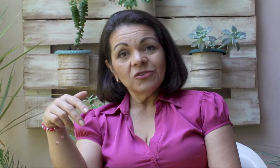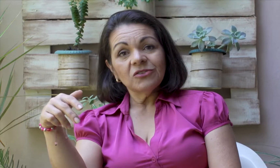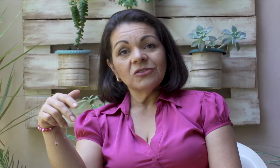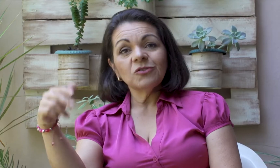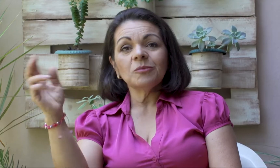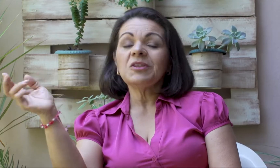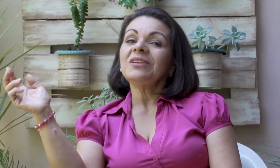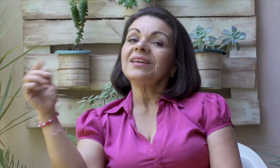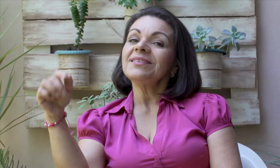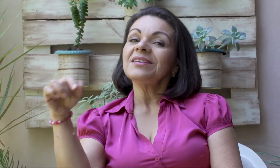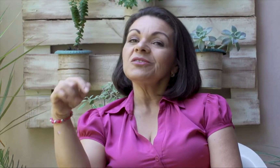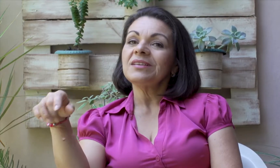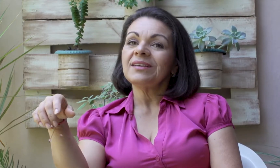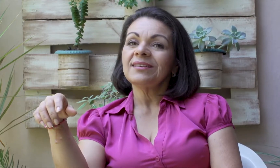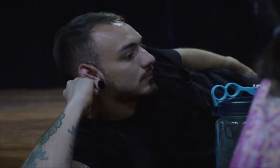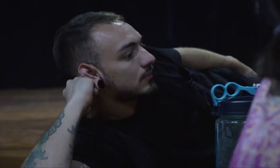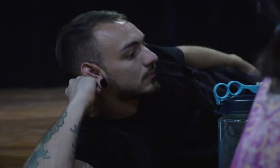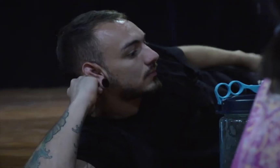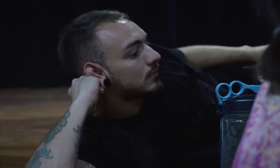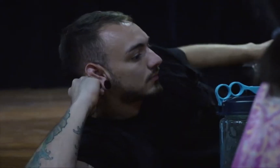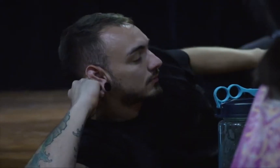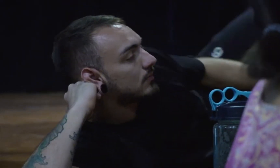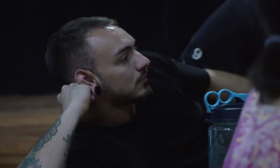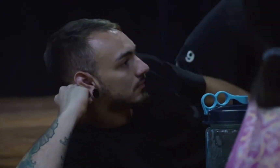dos de ellos Son minoría en esta sociedad